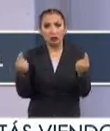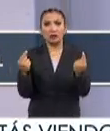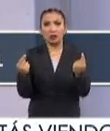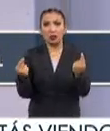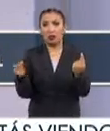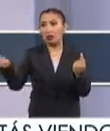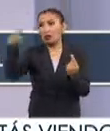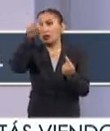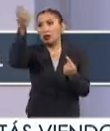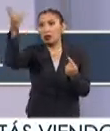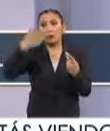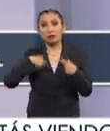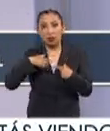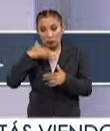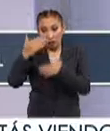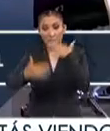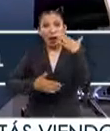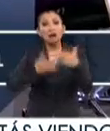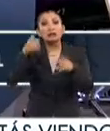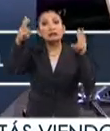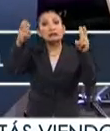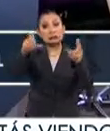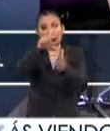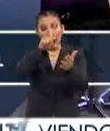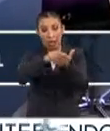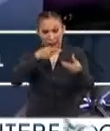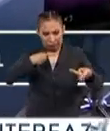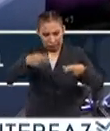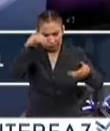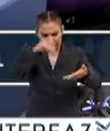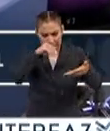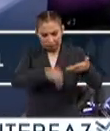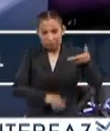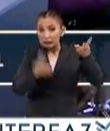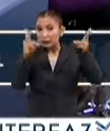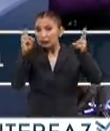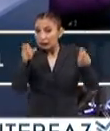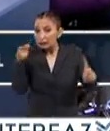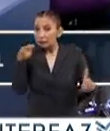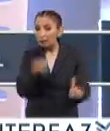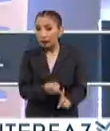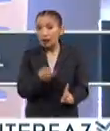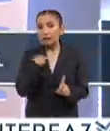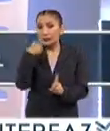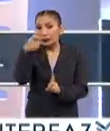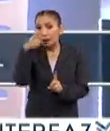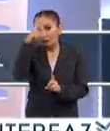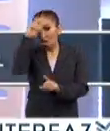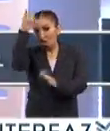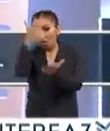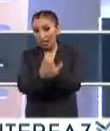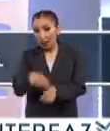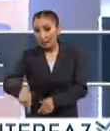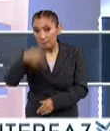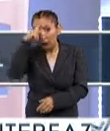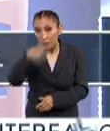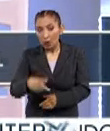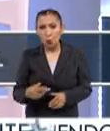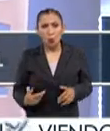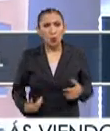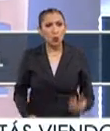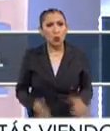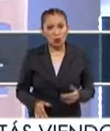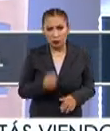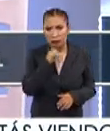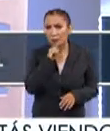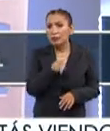quien sea. Y que ya ha habido avances incluso en materia legislativa, sobre todo en el tema de la pornovenganza aquí en México,